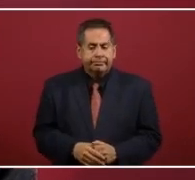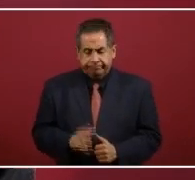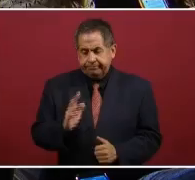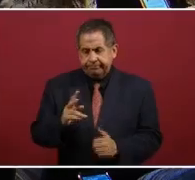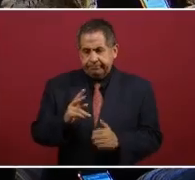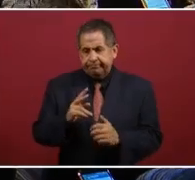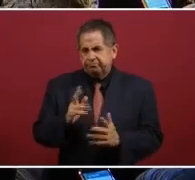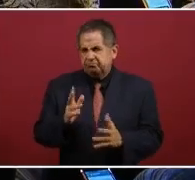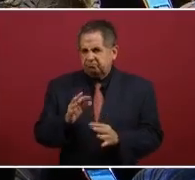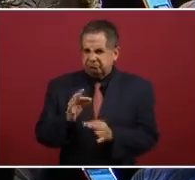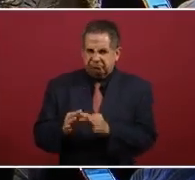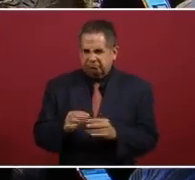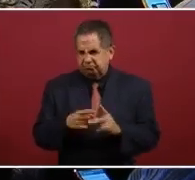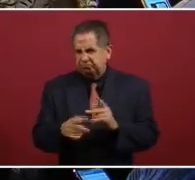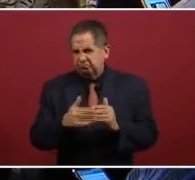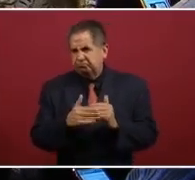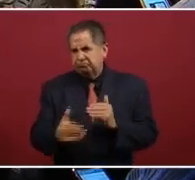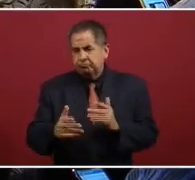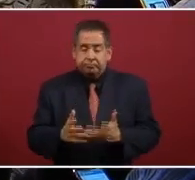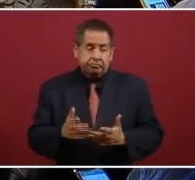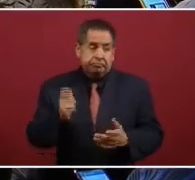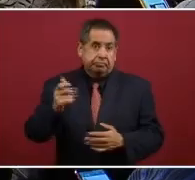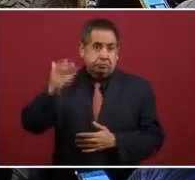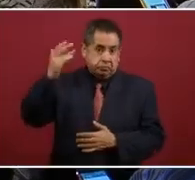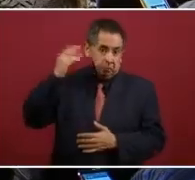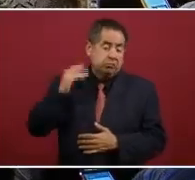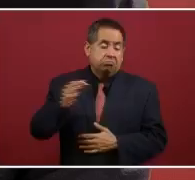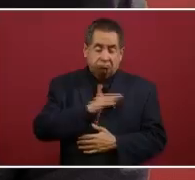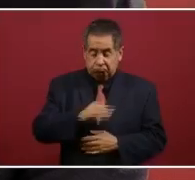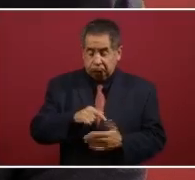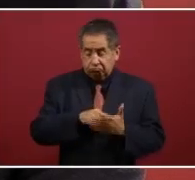Ya ha pasado algún tiempo.